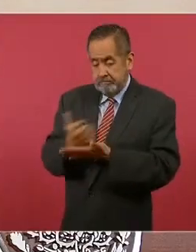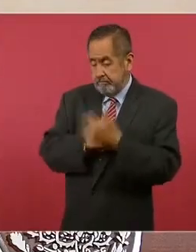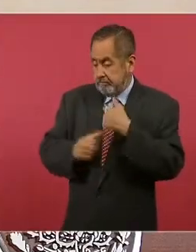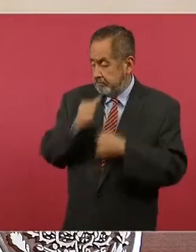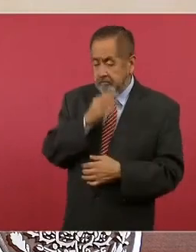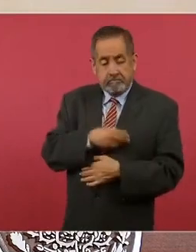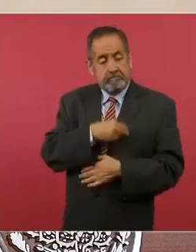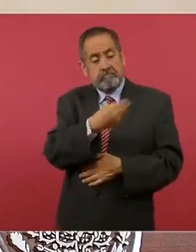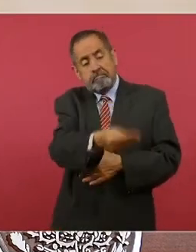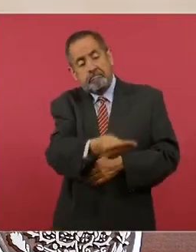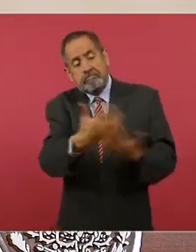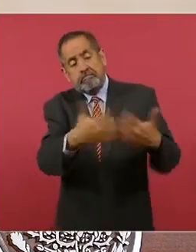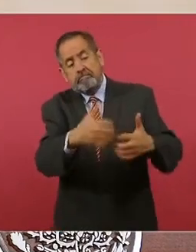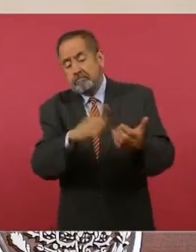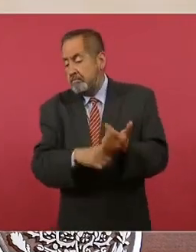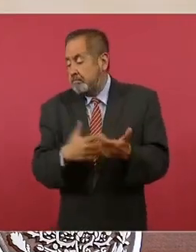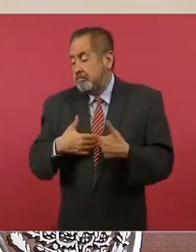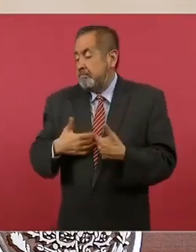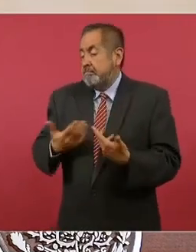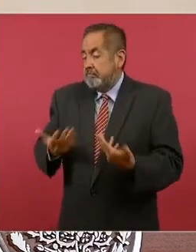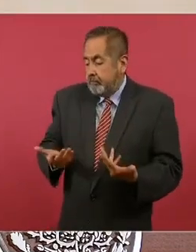utilidades.